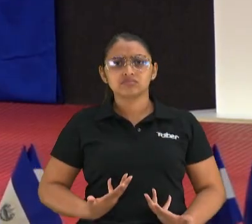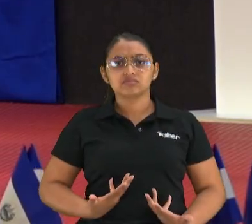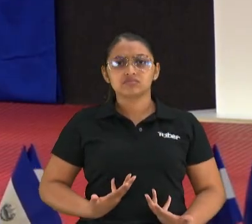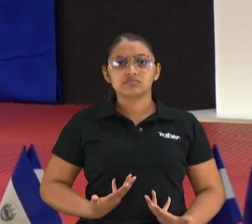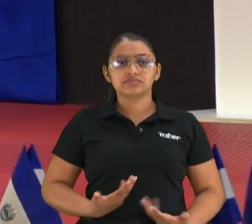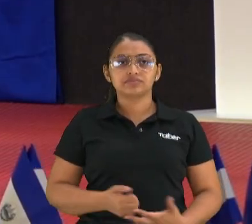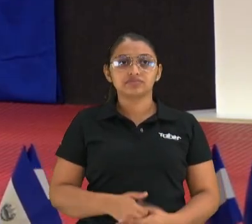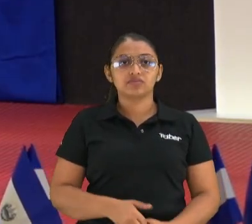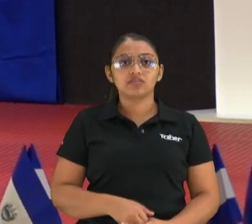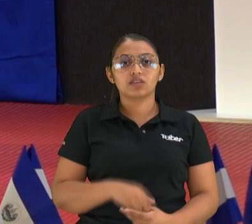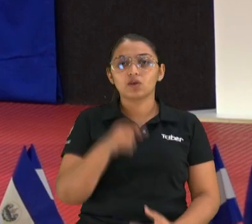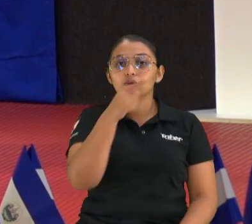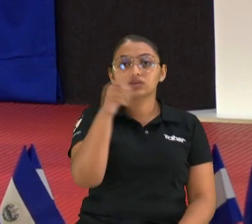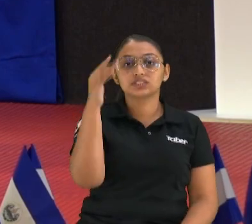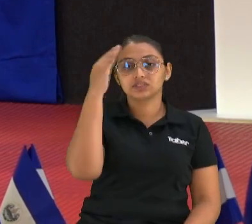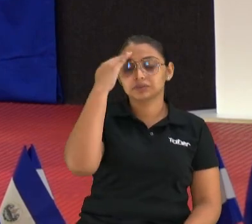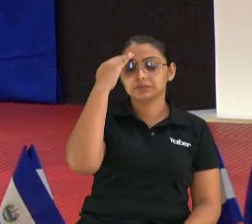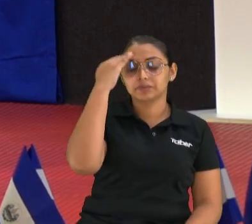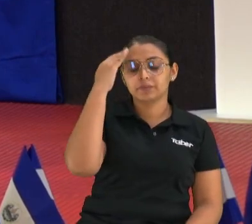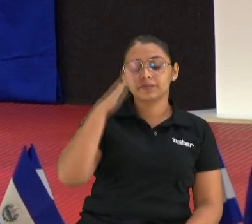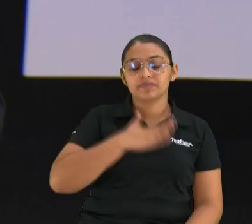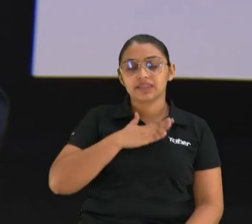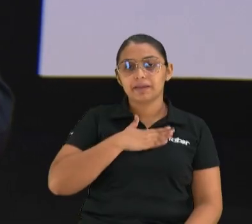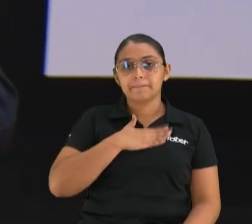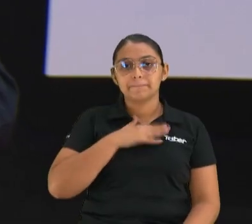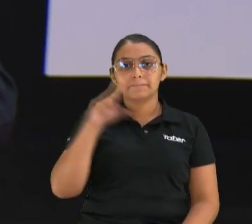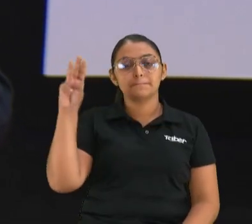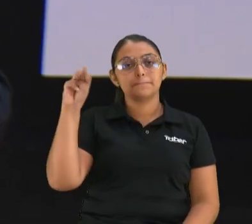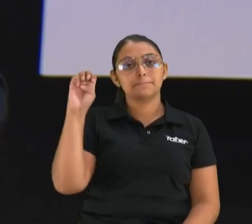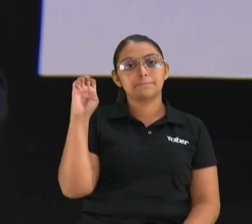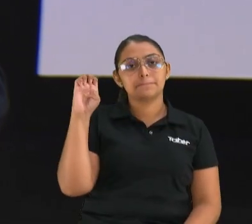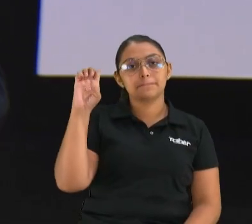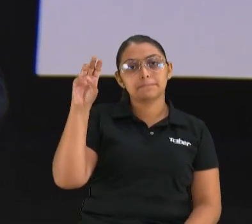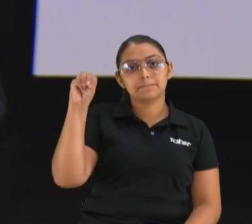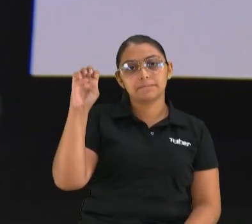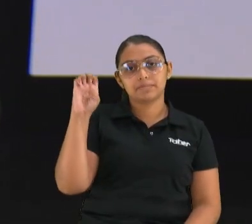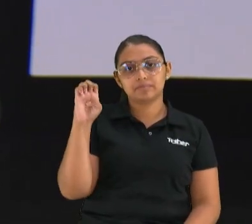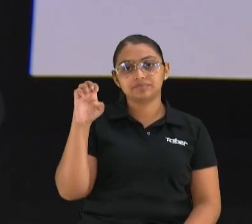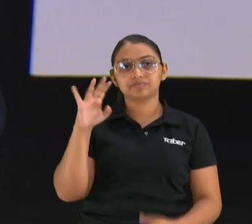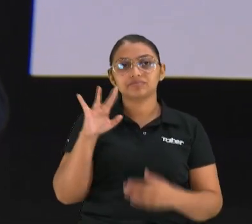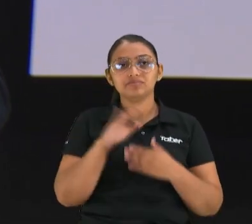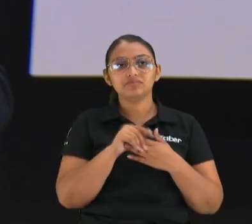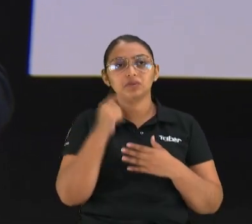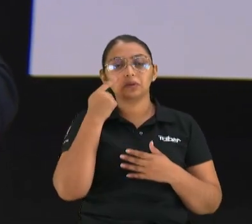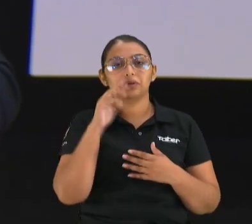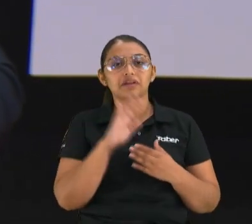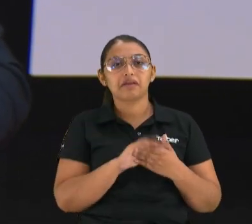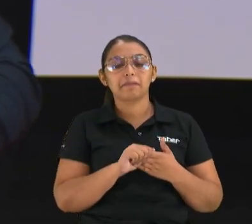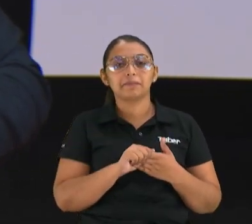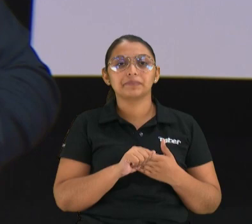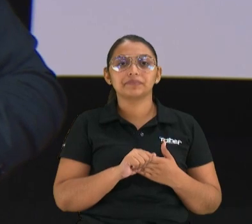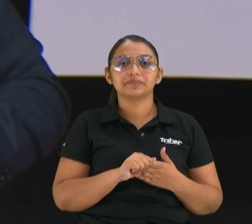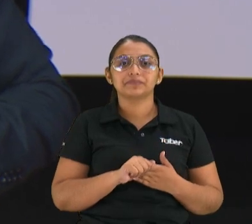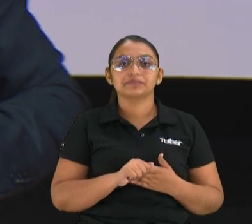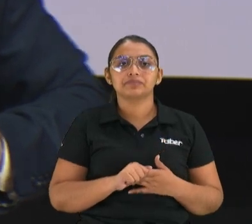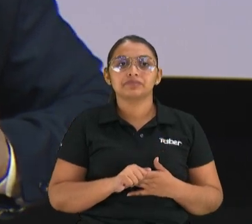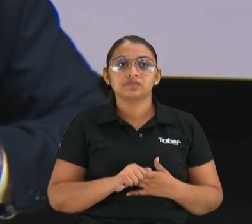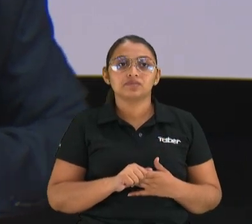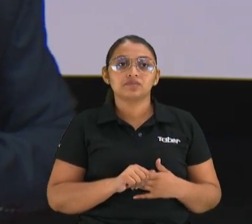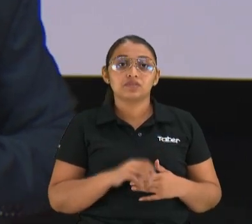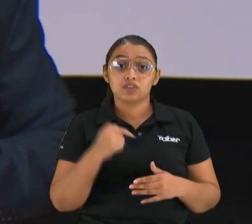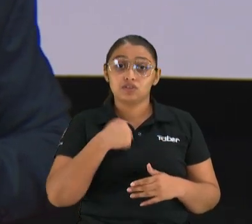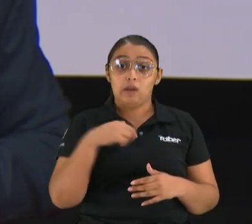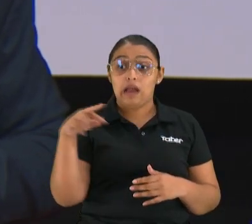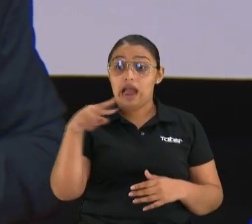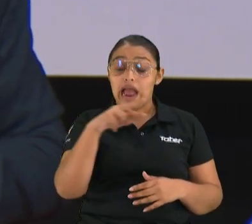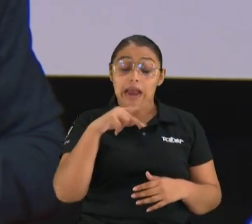Usted sabe que los memes míos salen a cada rato y bien bonitos algunos verdad cuando ves un chero y te dan ganas de una cholotona y las fotos y yo